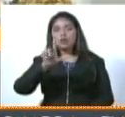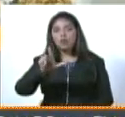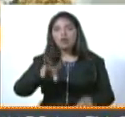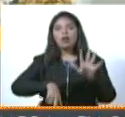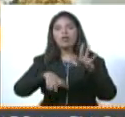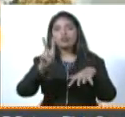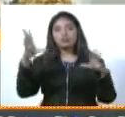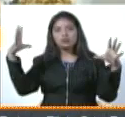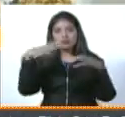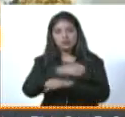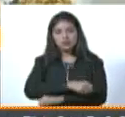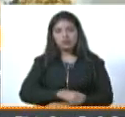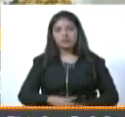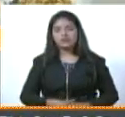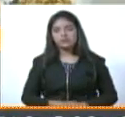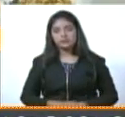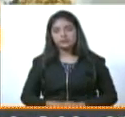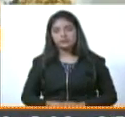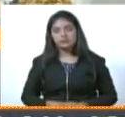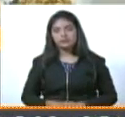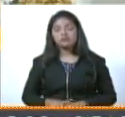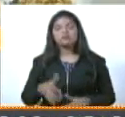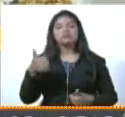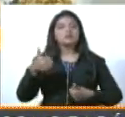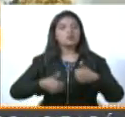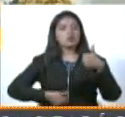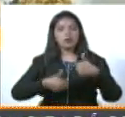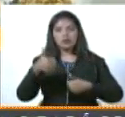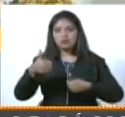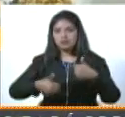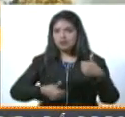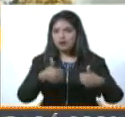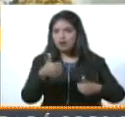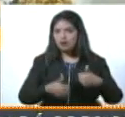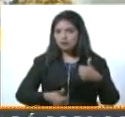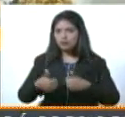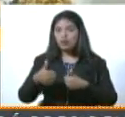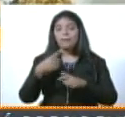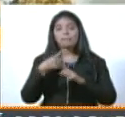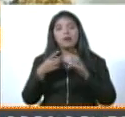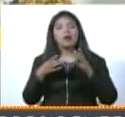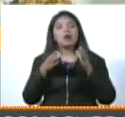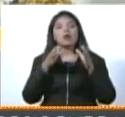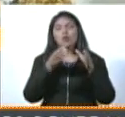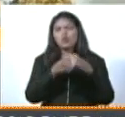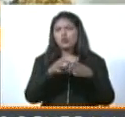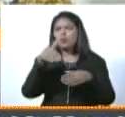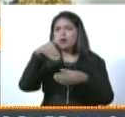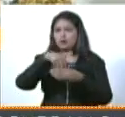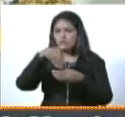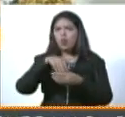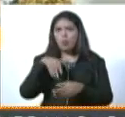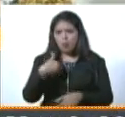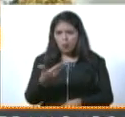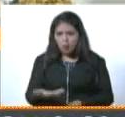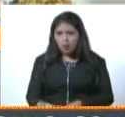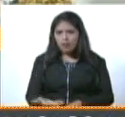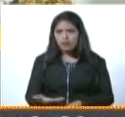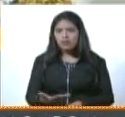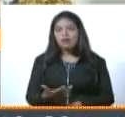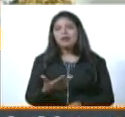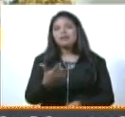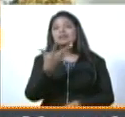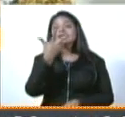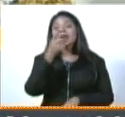de la noche. Los candidatos y las candidatas y los grupos electorales pueden hacer uso de los